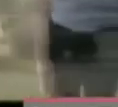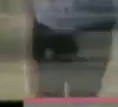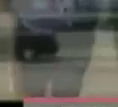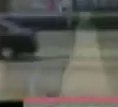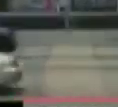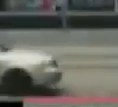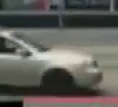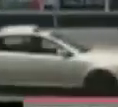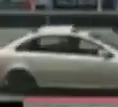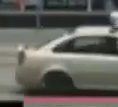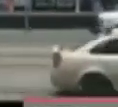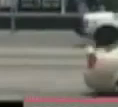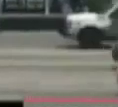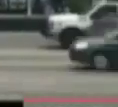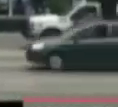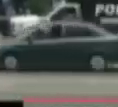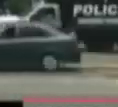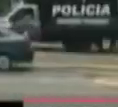abandonado.